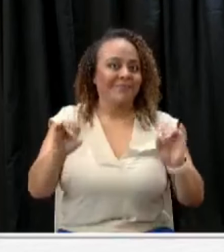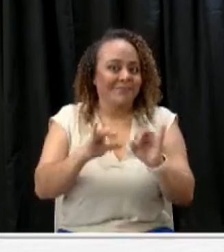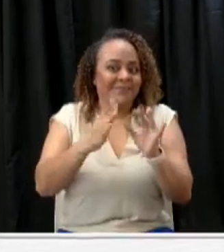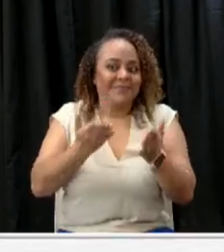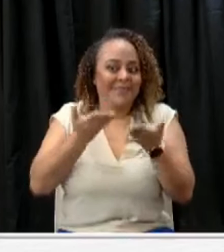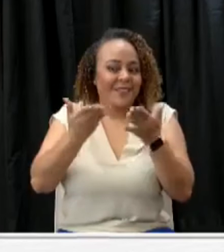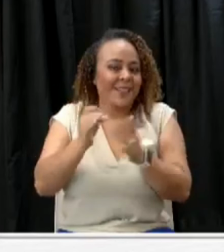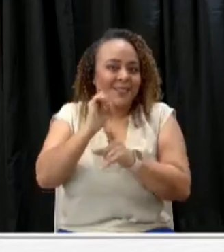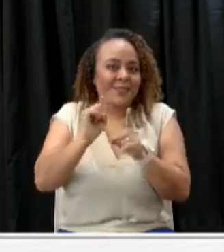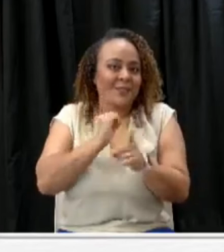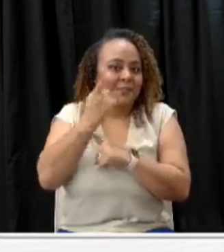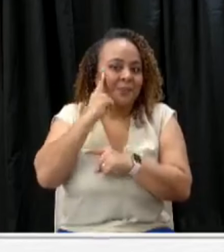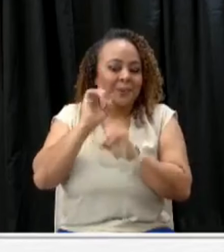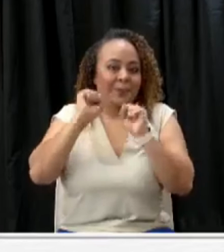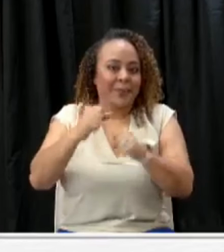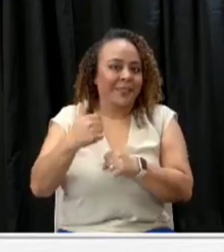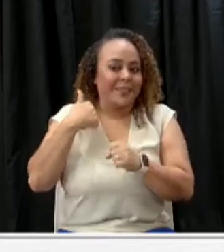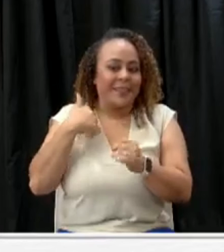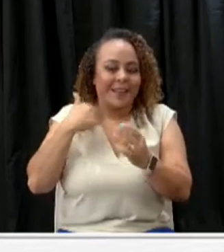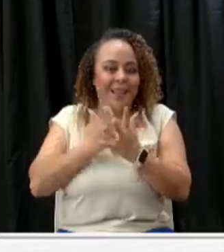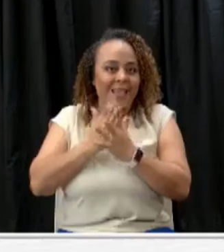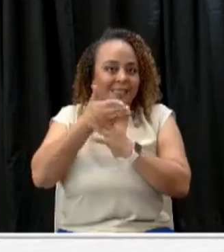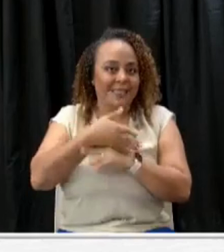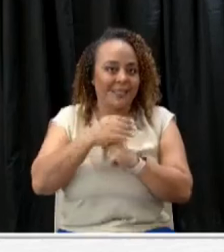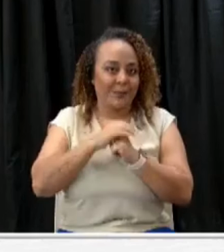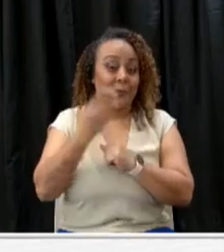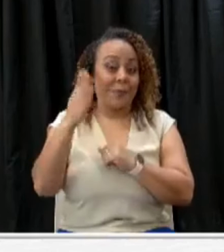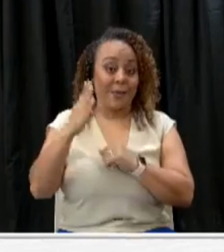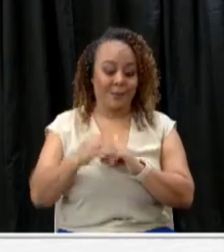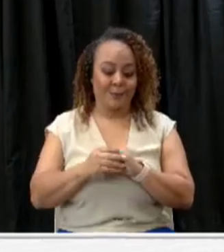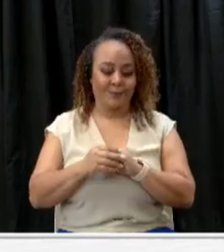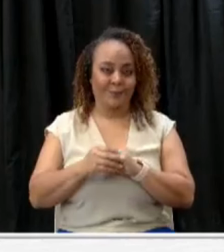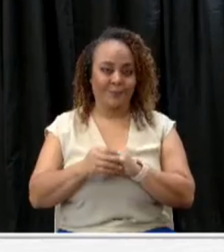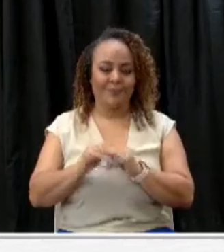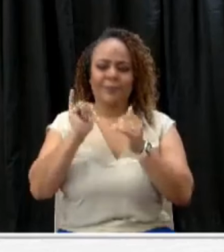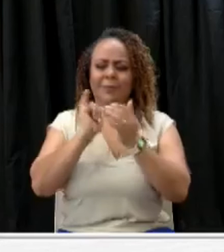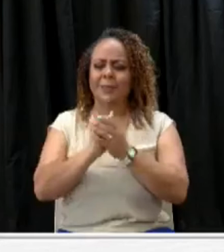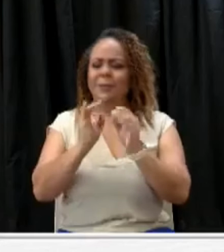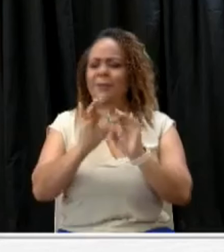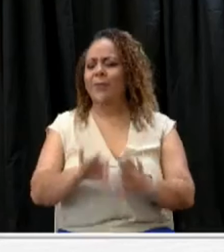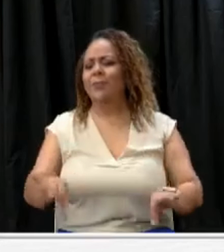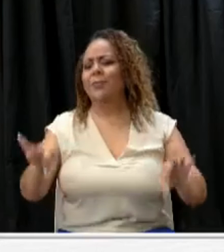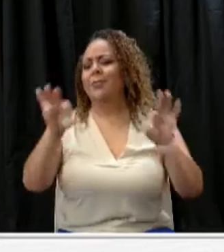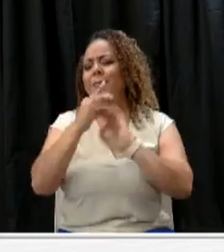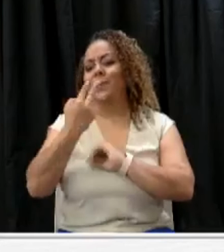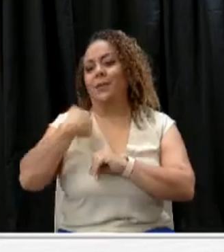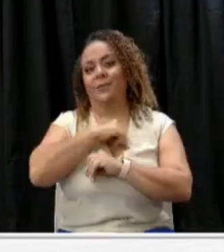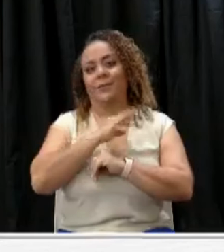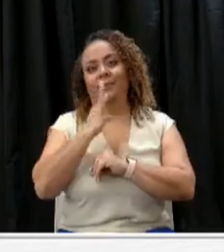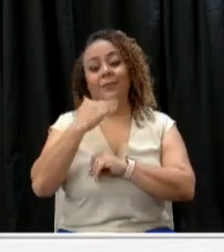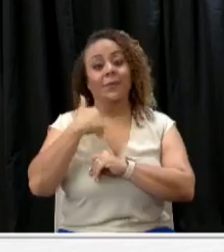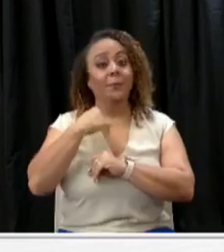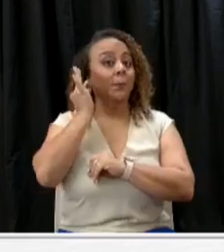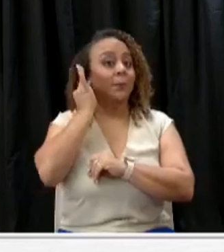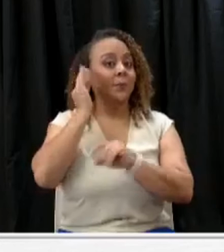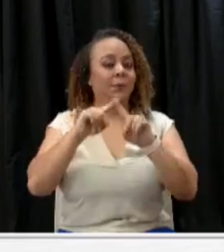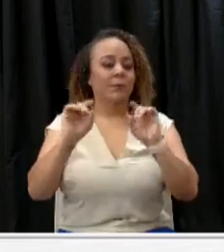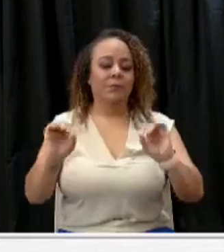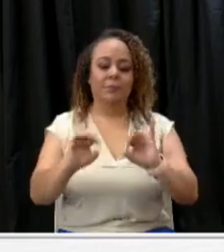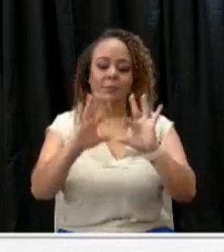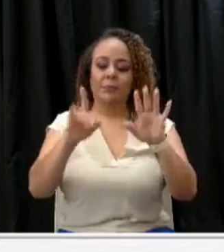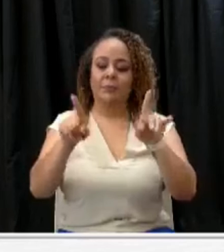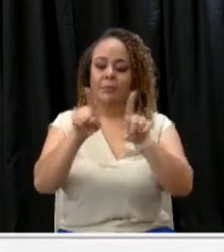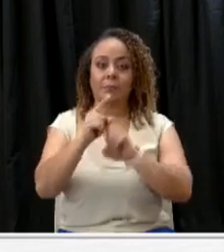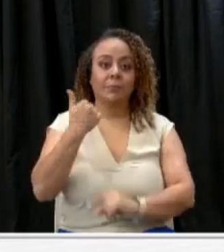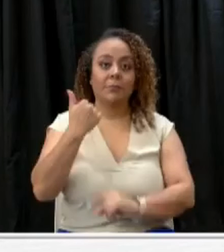las condiciones para que puedan tener acceso a sanitarios. Esto es fundamental si estamos hablando que tenemos mujeres, pero evidentemente también